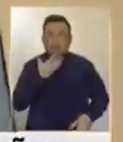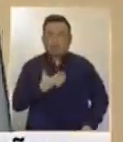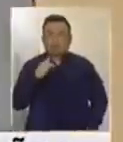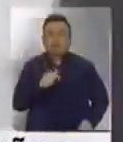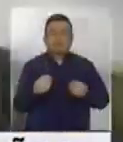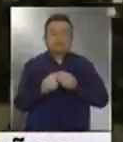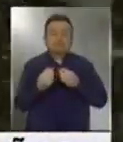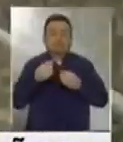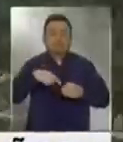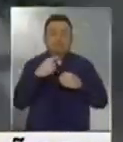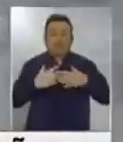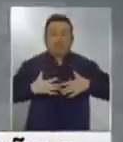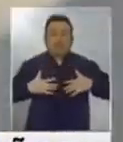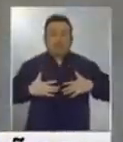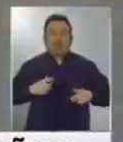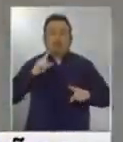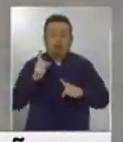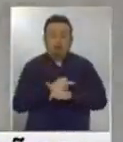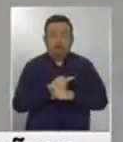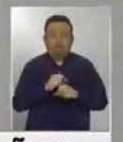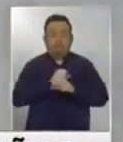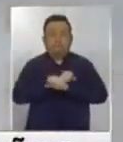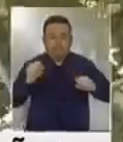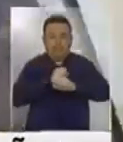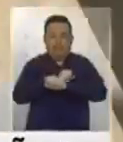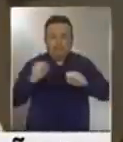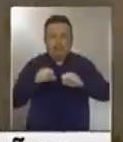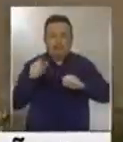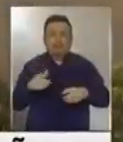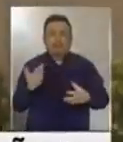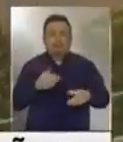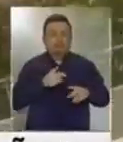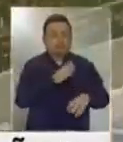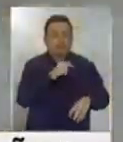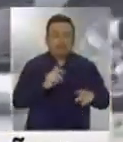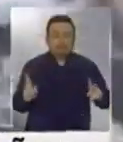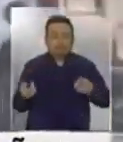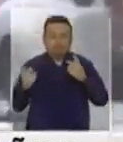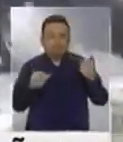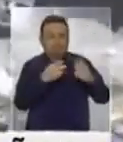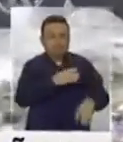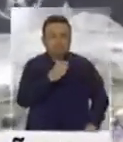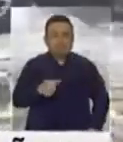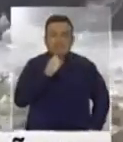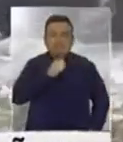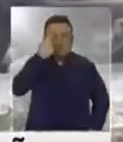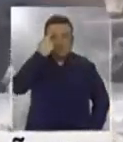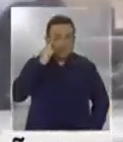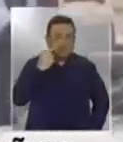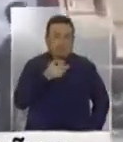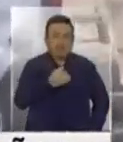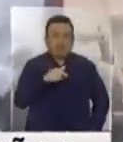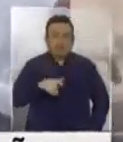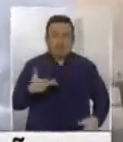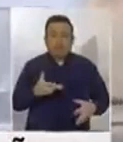Porque hay mucho temor de que se produzcan más detonaciones mientras se están rescatando a decenas de personas que aún permanecen